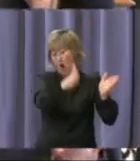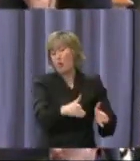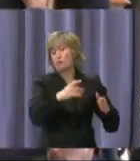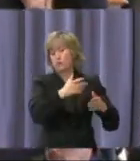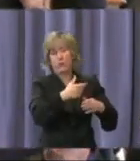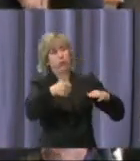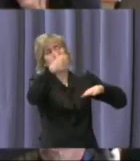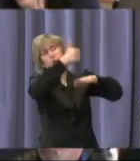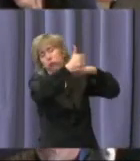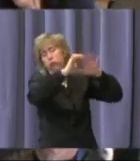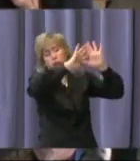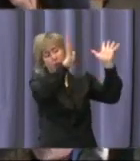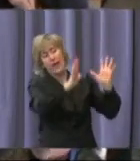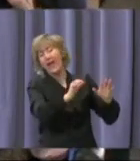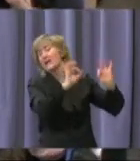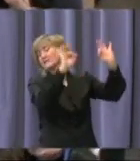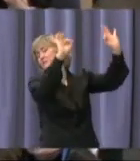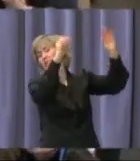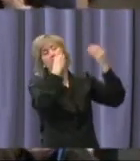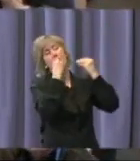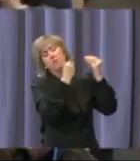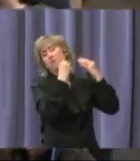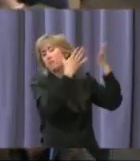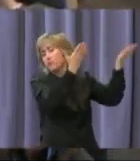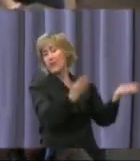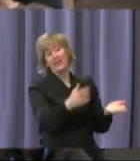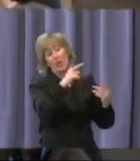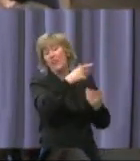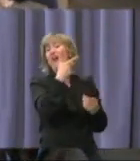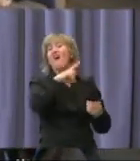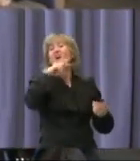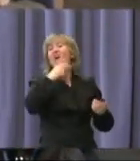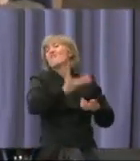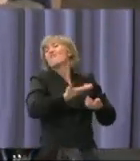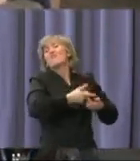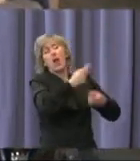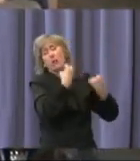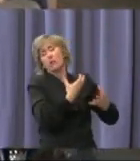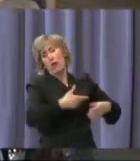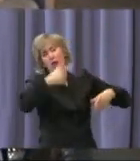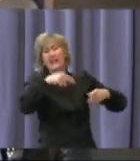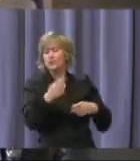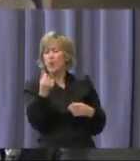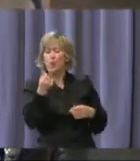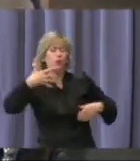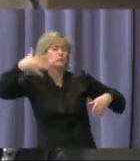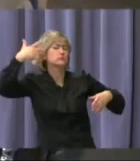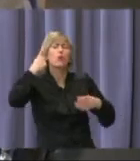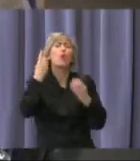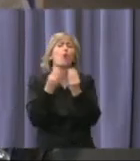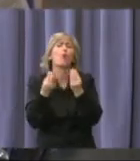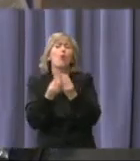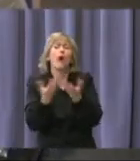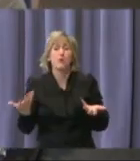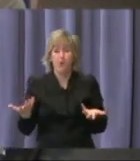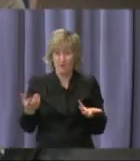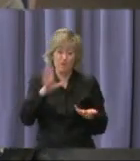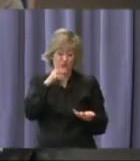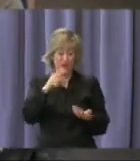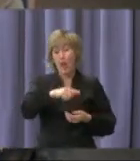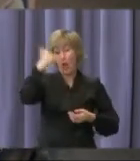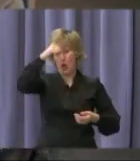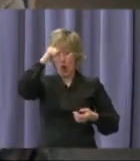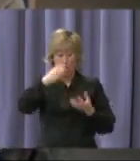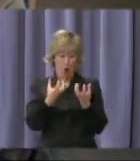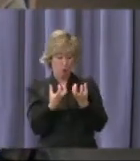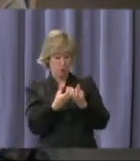y magnífico. Y como ha sido prestigioso, pues tiene mucho valor. ¡Jo, que esto cuesta un huevo! O me ha costado un huevo, ¿no? Porque tiene mucho prestigio. O